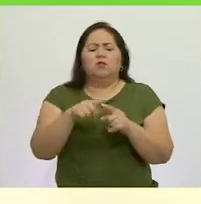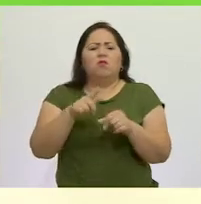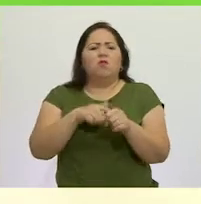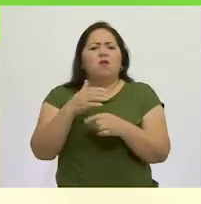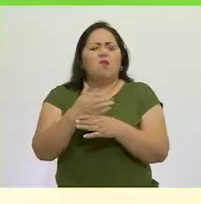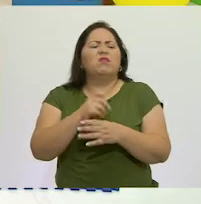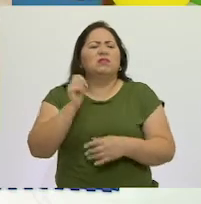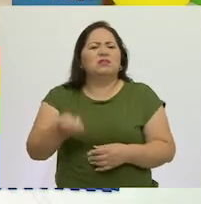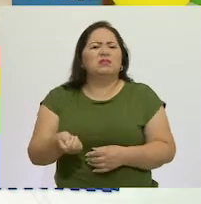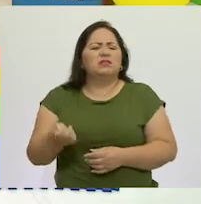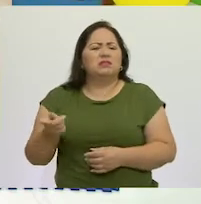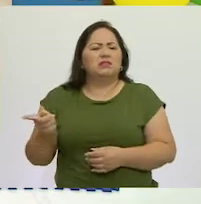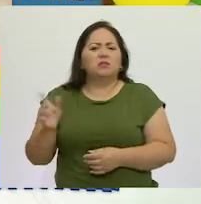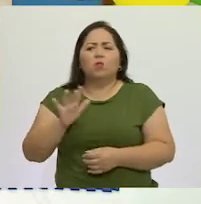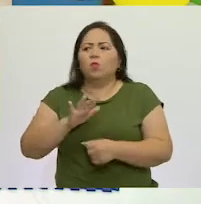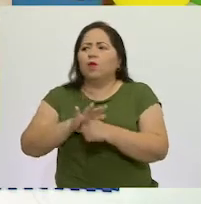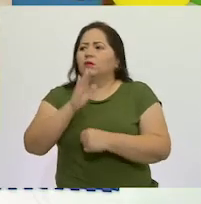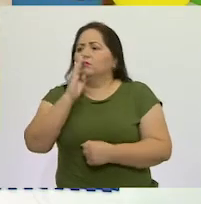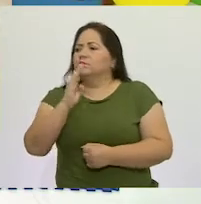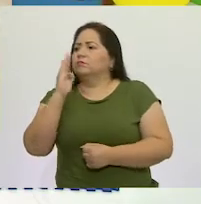A ver, ¿cuál es?